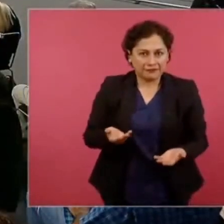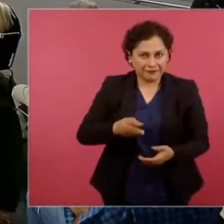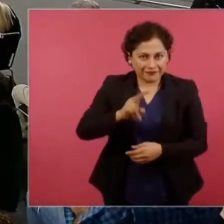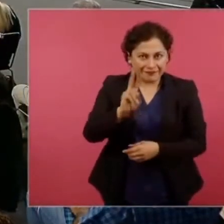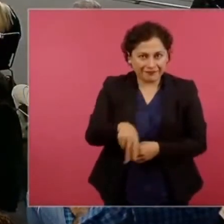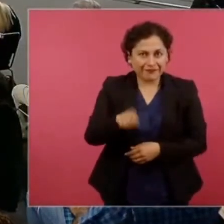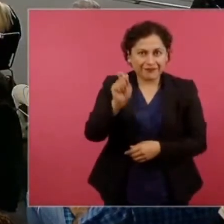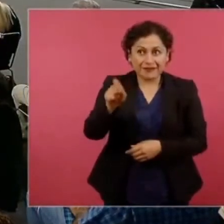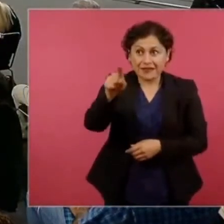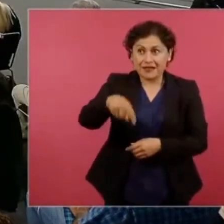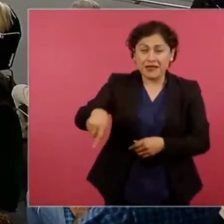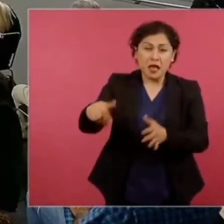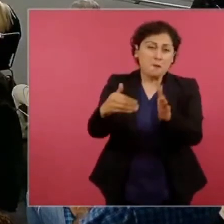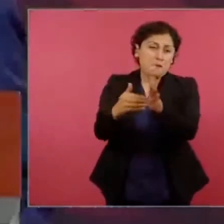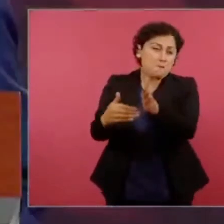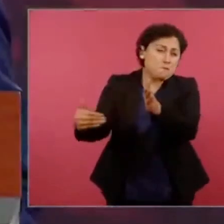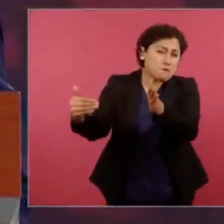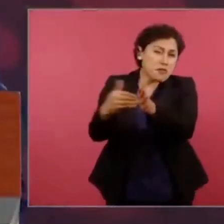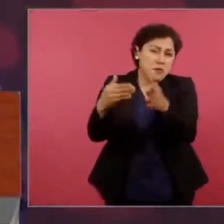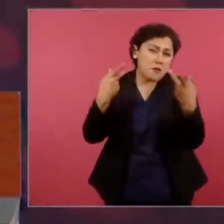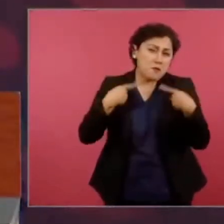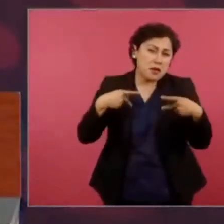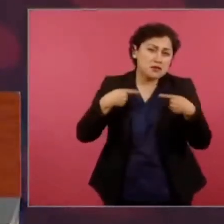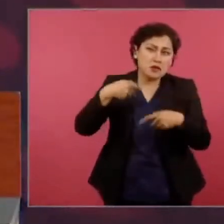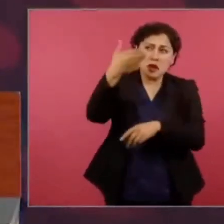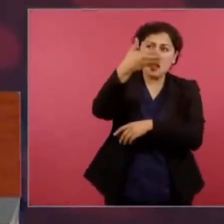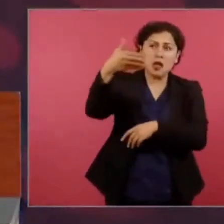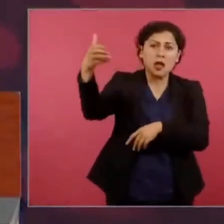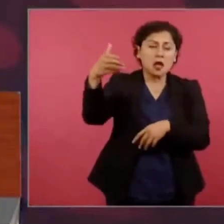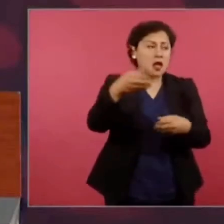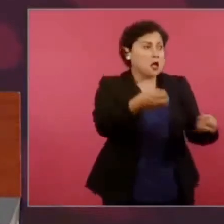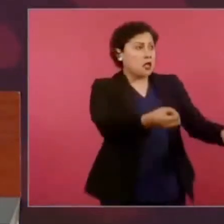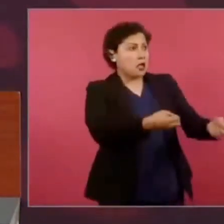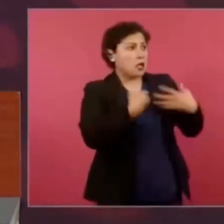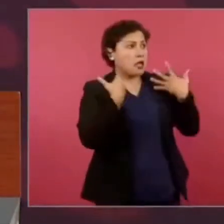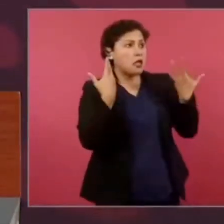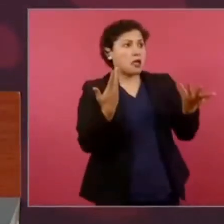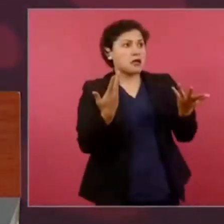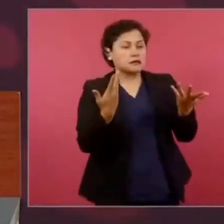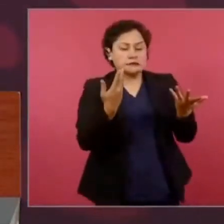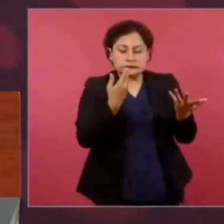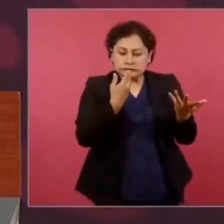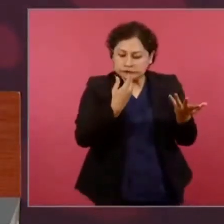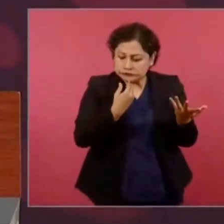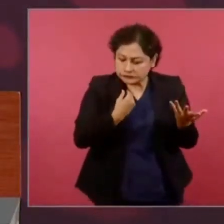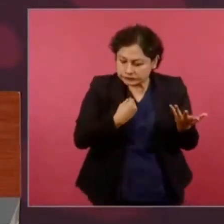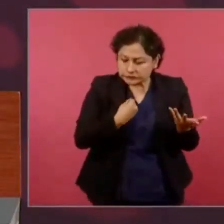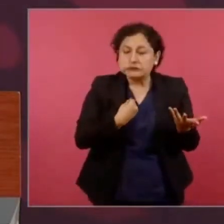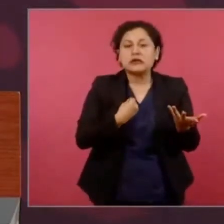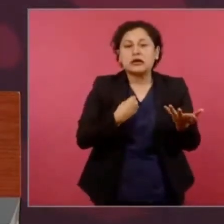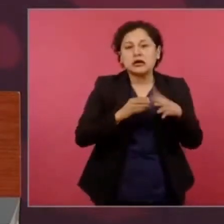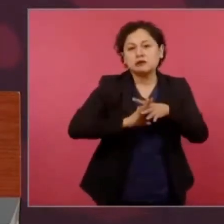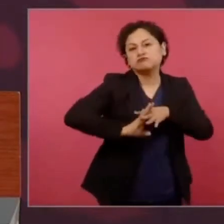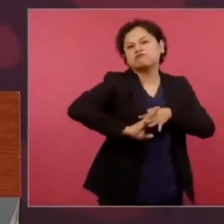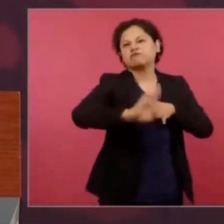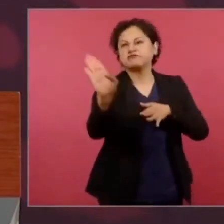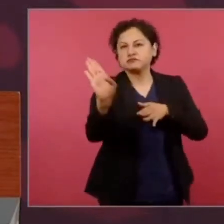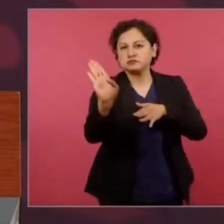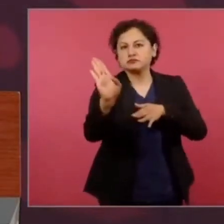de campesinos a buscarse la vida a las ciudades fronterizas, a Estados